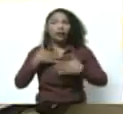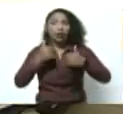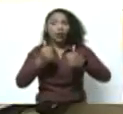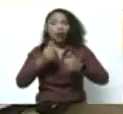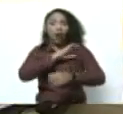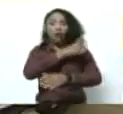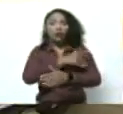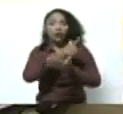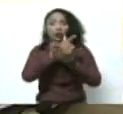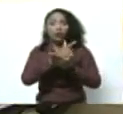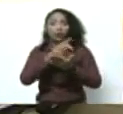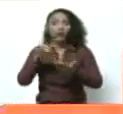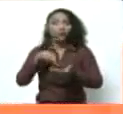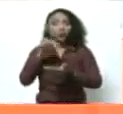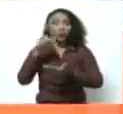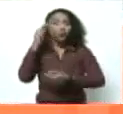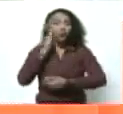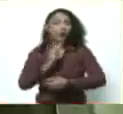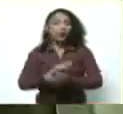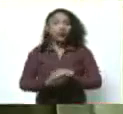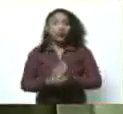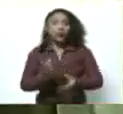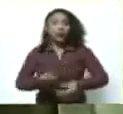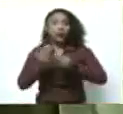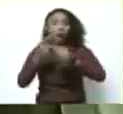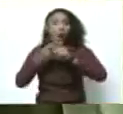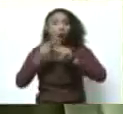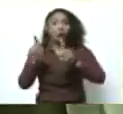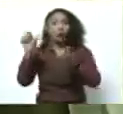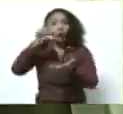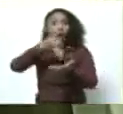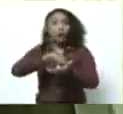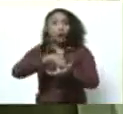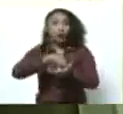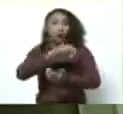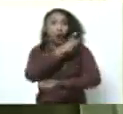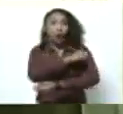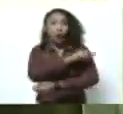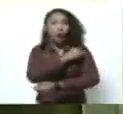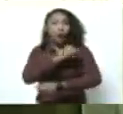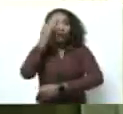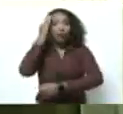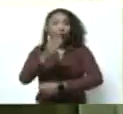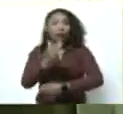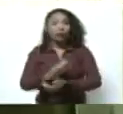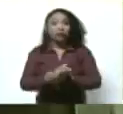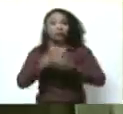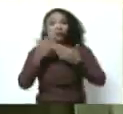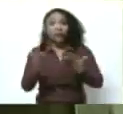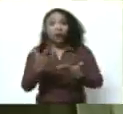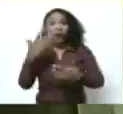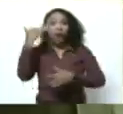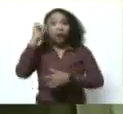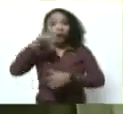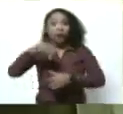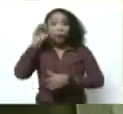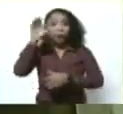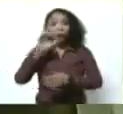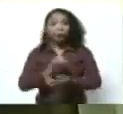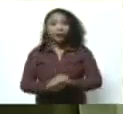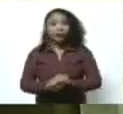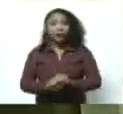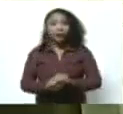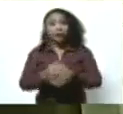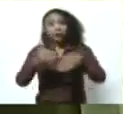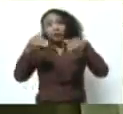Bolivariana, se les da a otros núcleos de hospitales militares que existen en el país. En